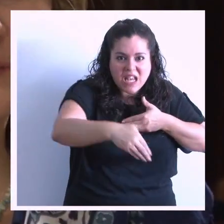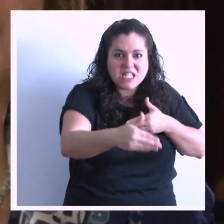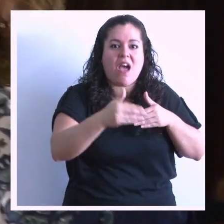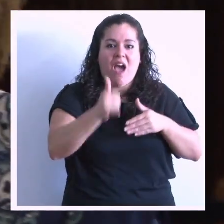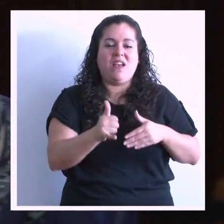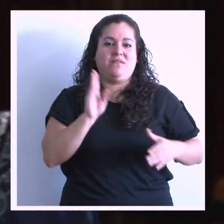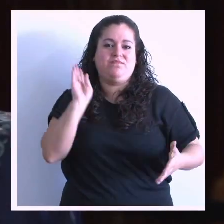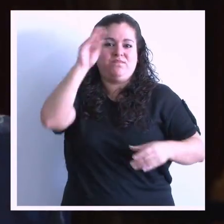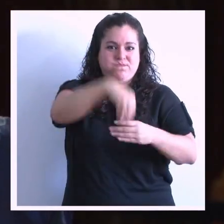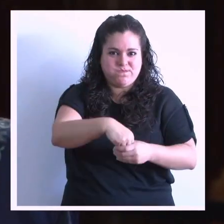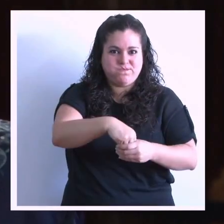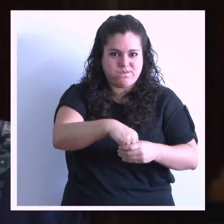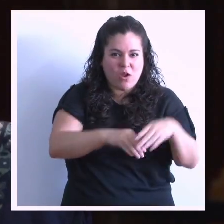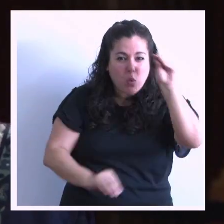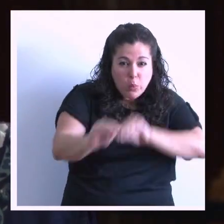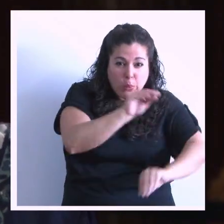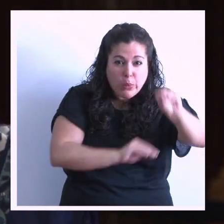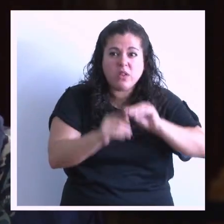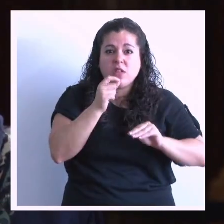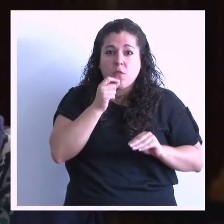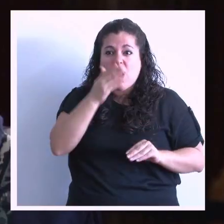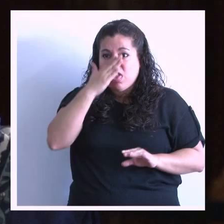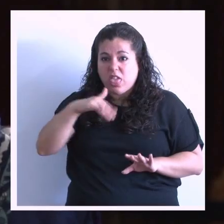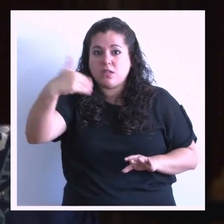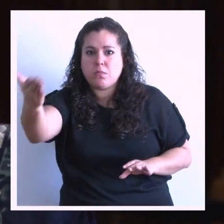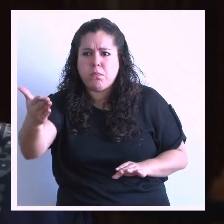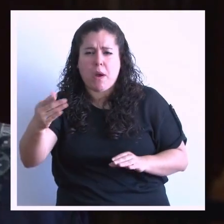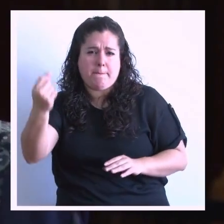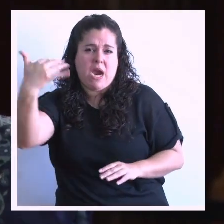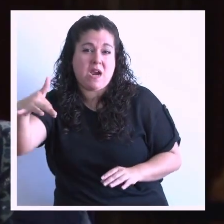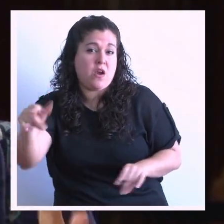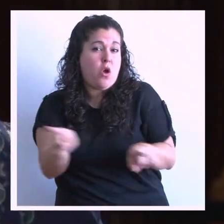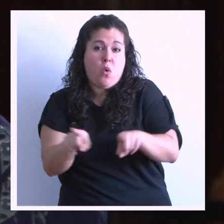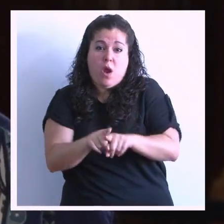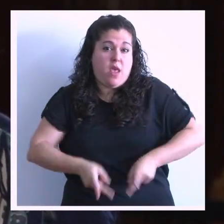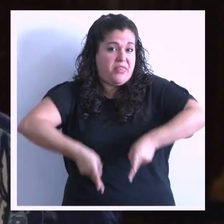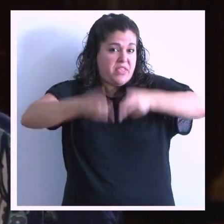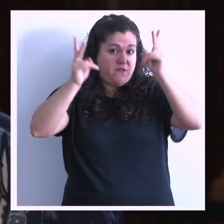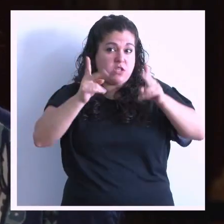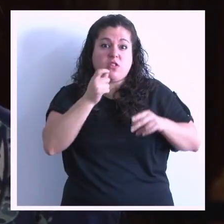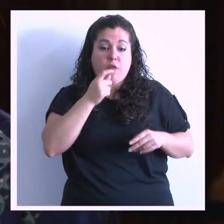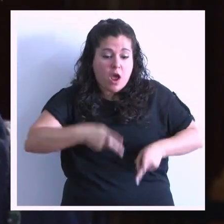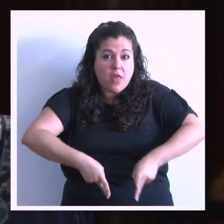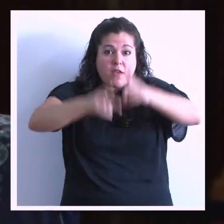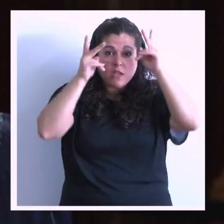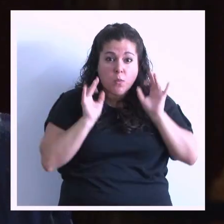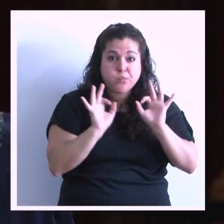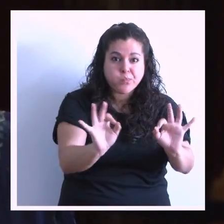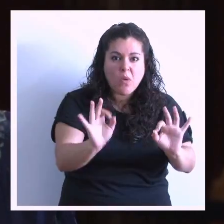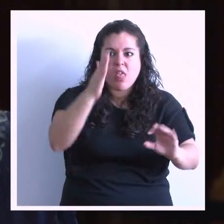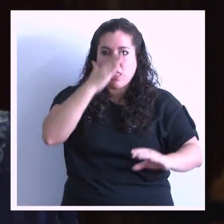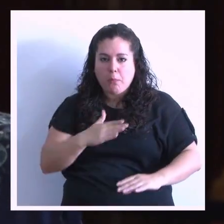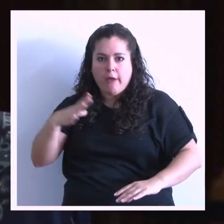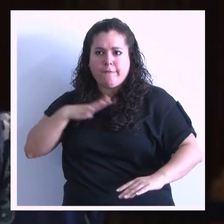inicio que después. Justamente se encarece si uno no lo tiene en cuenta antes. Es como los edificios. Si uno no tiene en